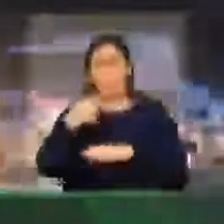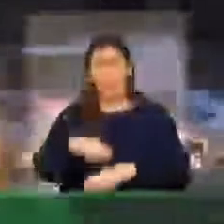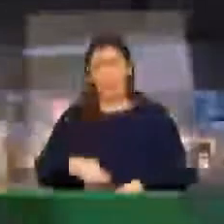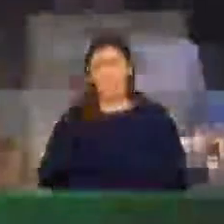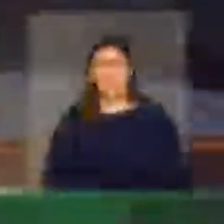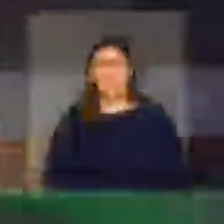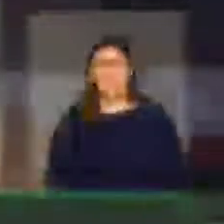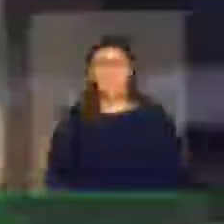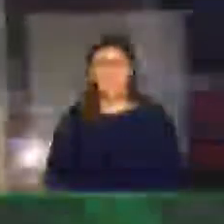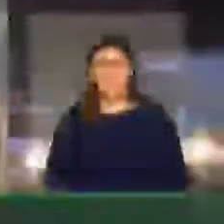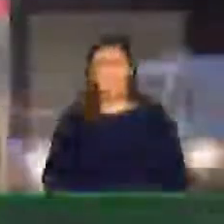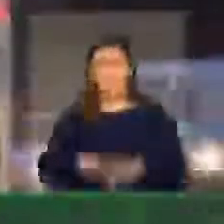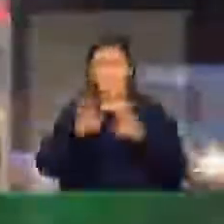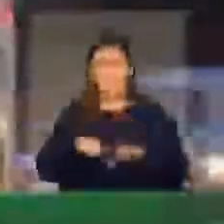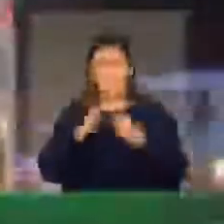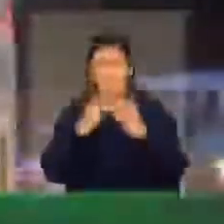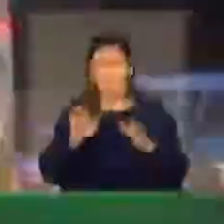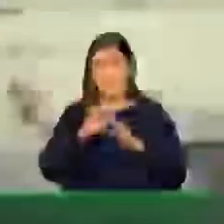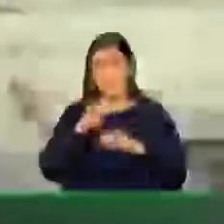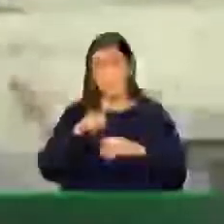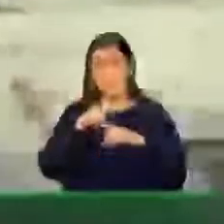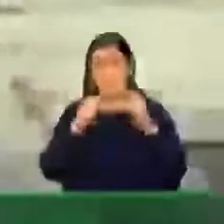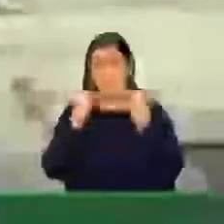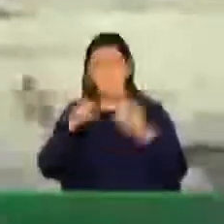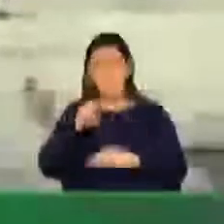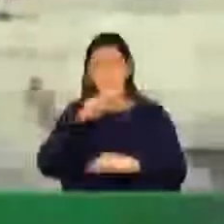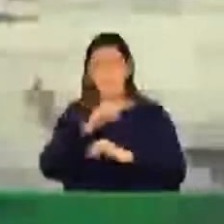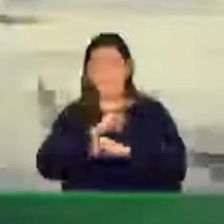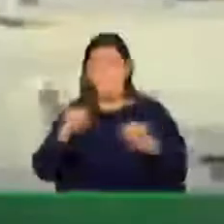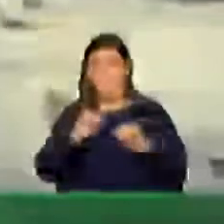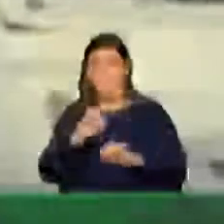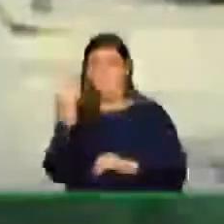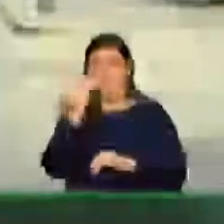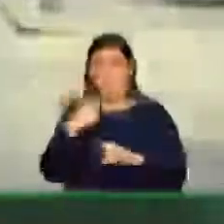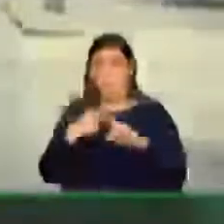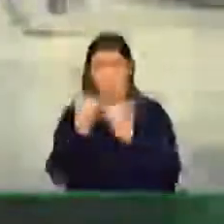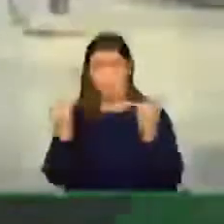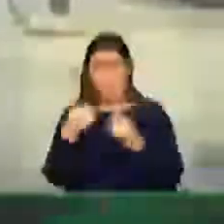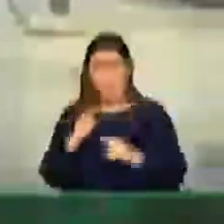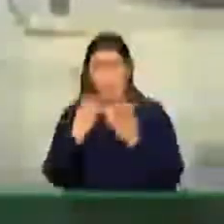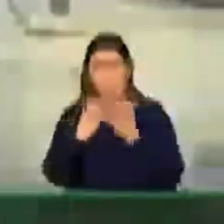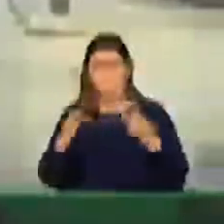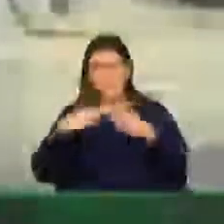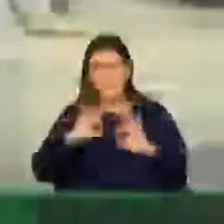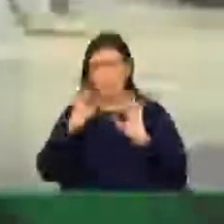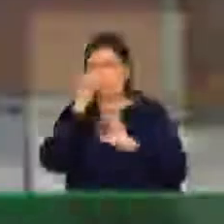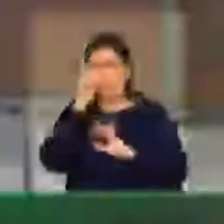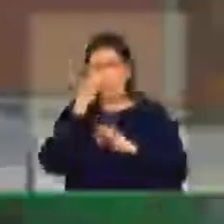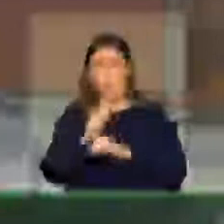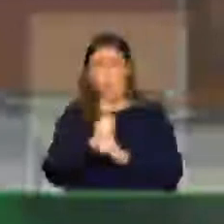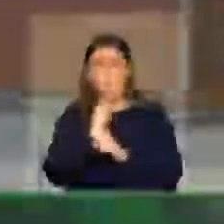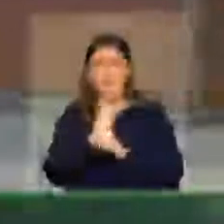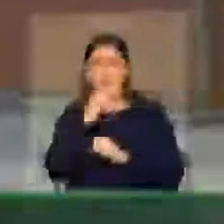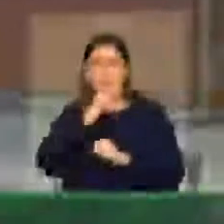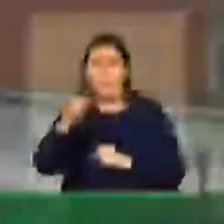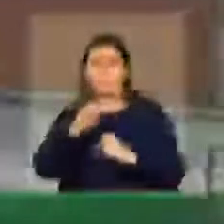La paralización comenzará al mediodía del viernes y finalizará a la misma hora del sábado. En el inicio de las vacaciones de julio, los trabajadores